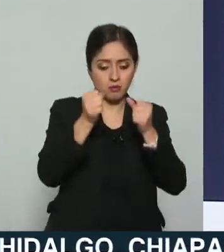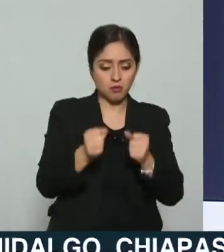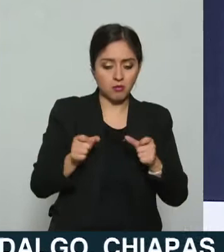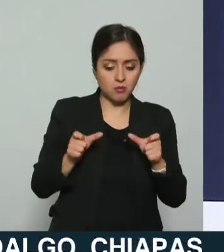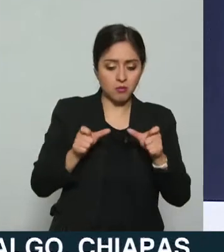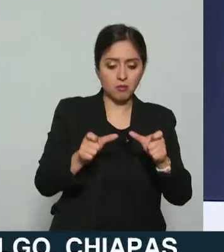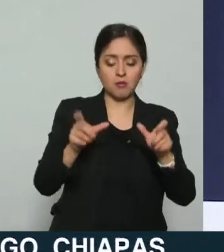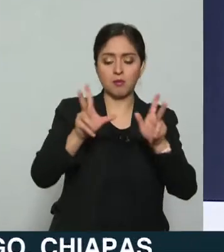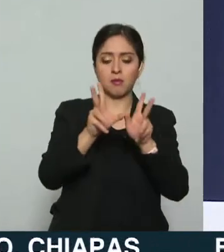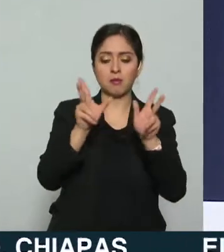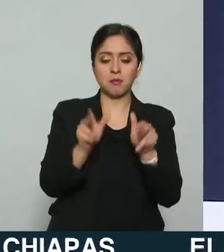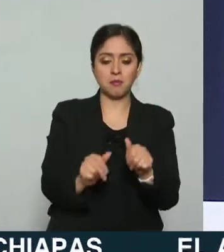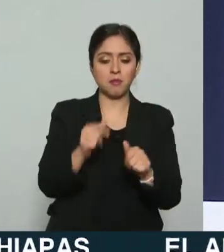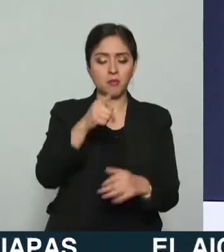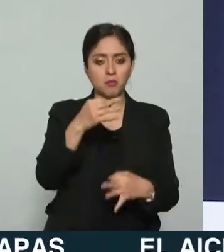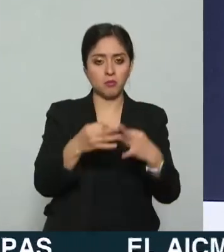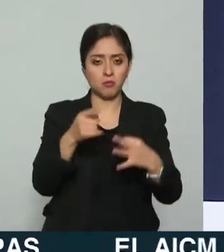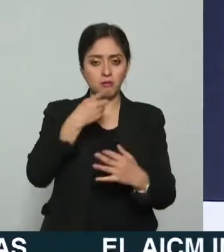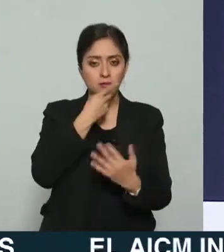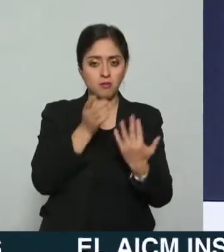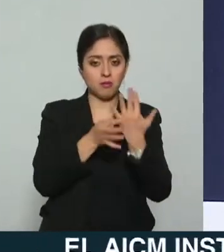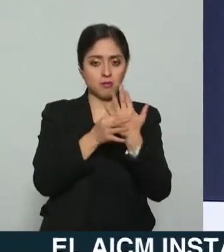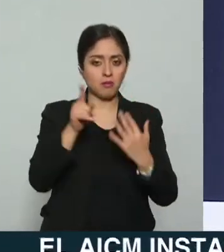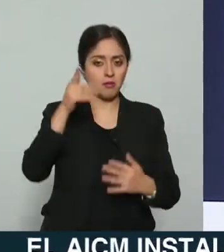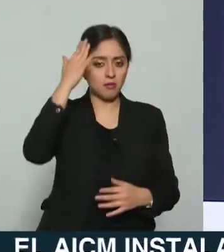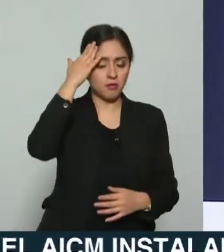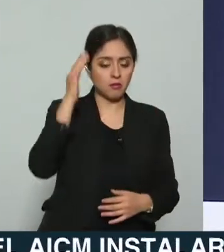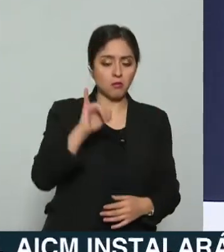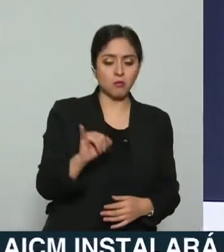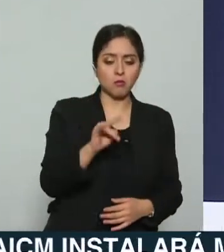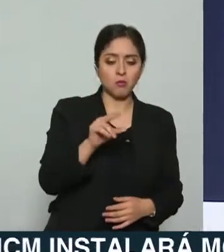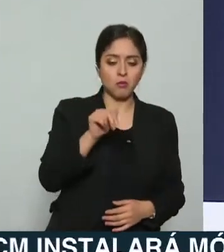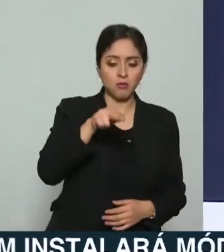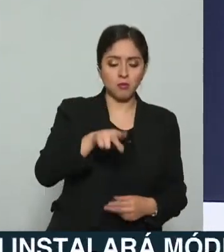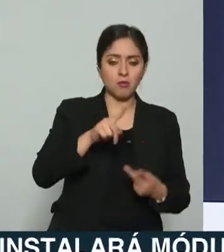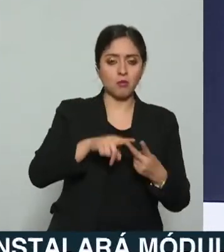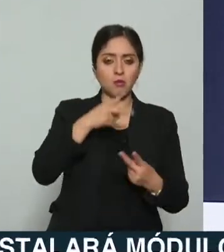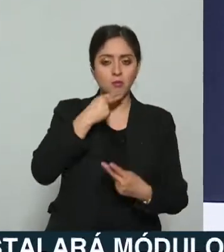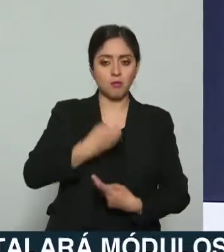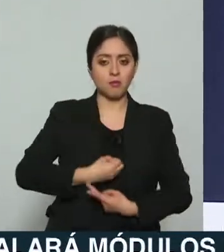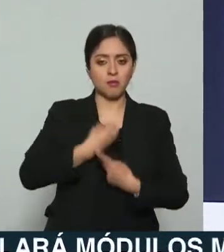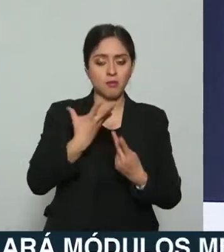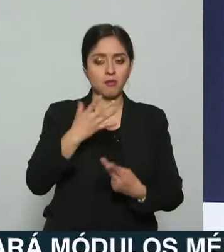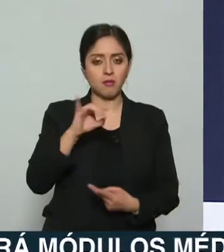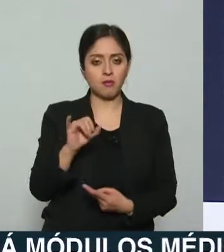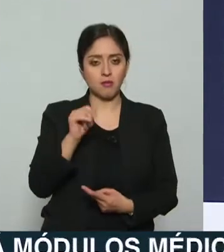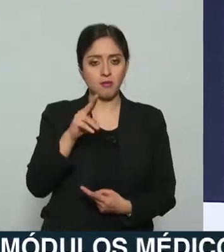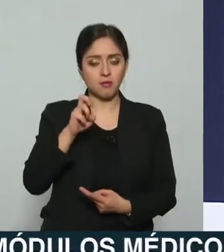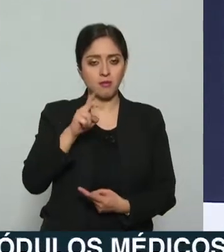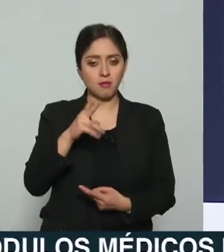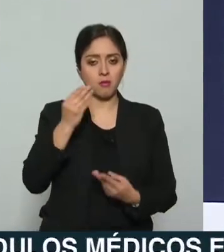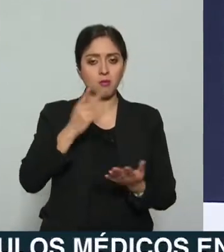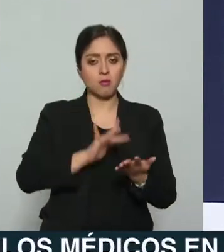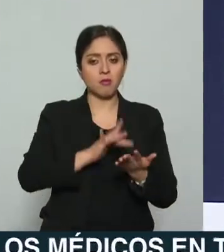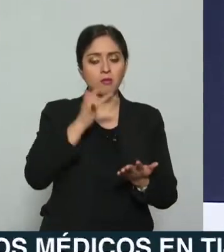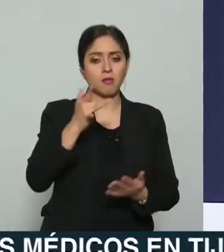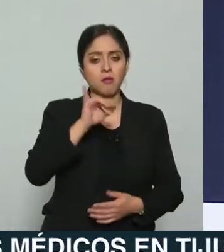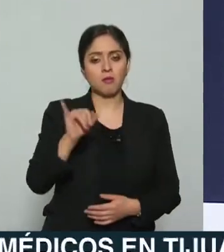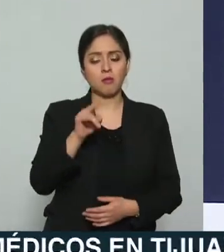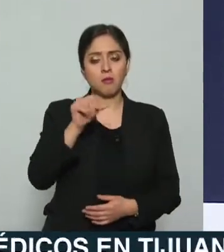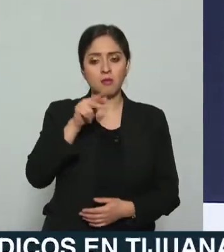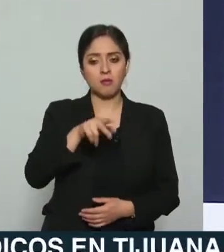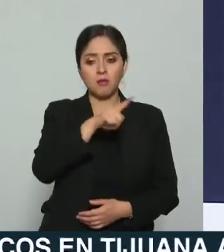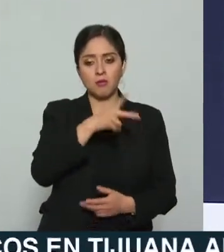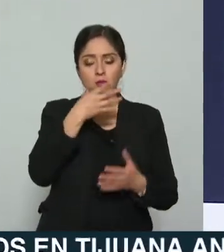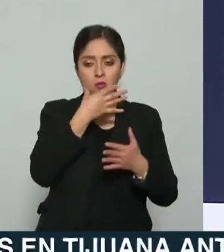justicia, encabezada por el activista Julián Levarón y también por el poeta Javier Sicilia. Muchísimas gracias, Juan Carlos Cejudo Martínez, periodista del